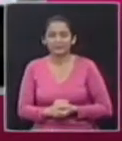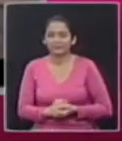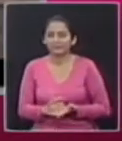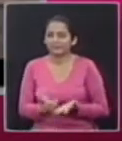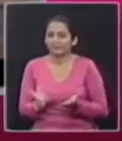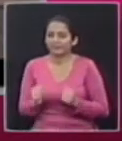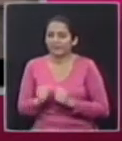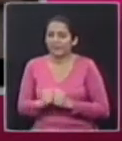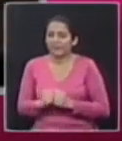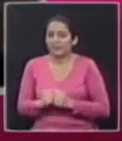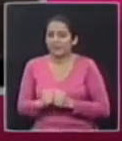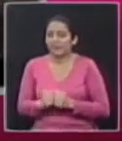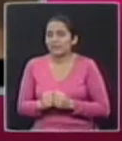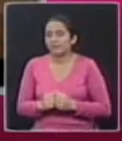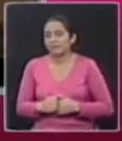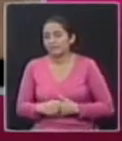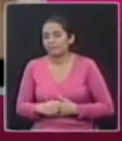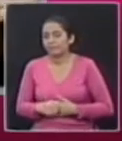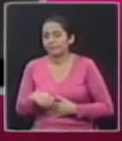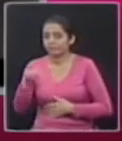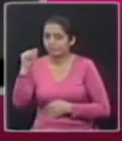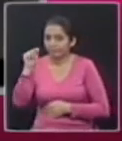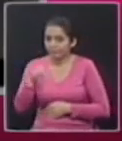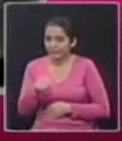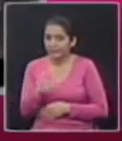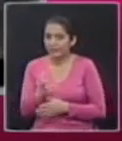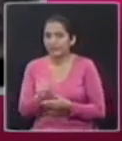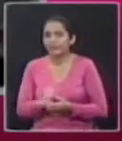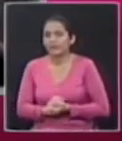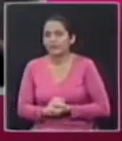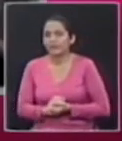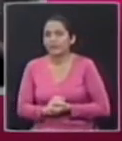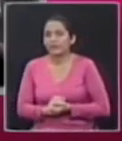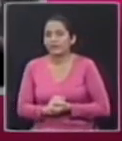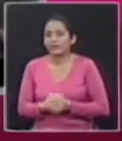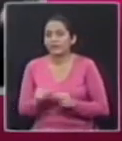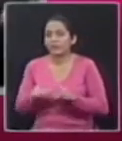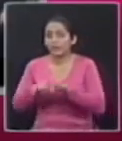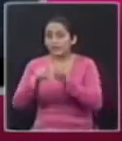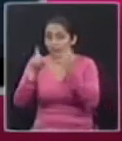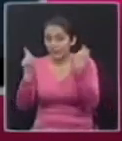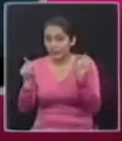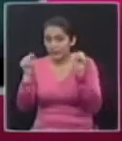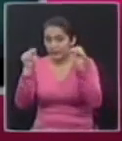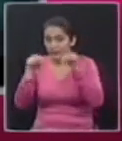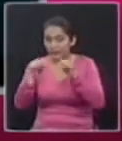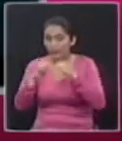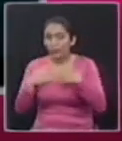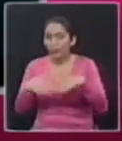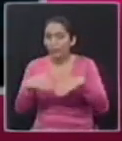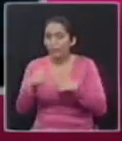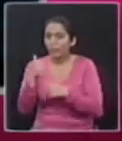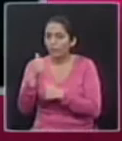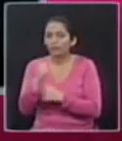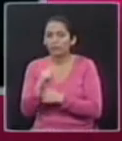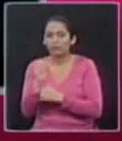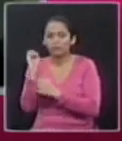Ok, nosotros como DirecTV, como tú sabes, es la operadora líder en televisión paga en todo lo que es de